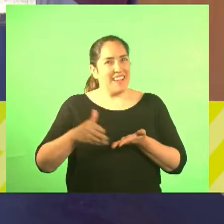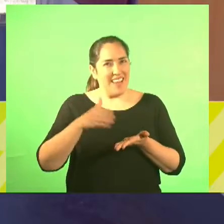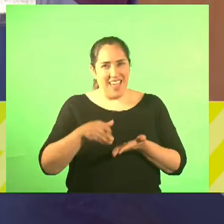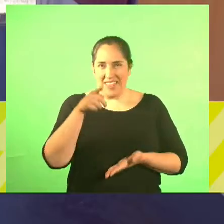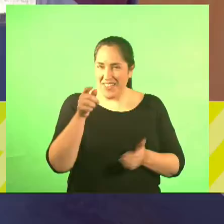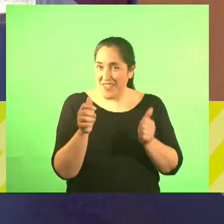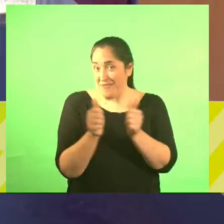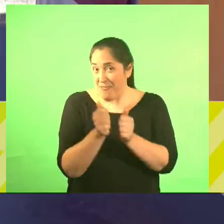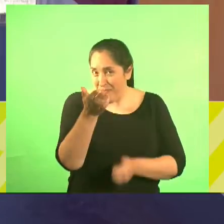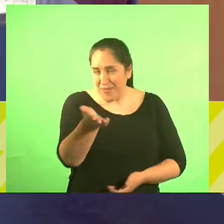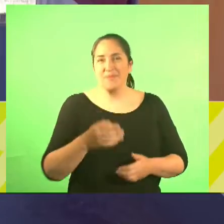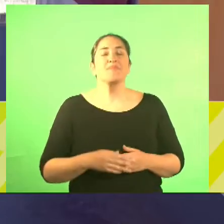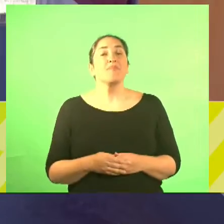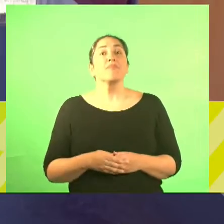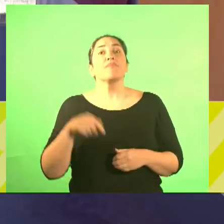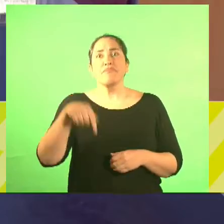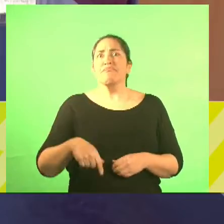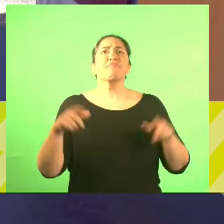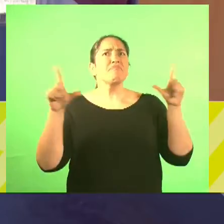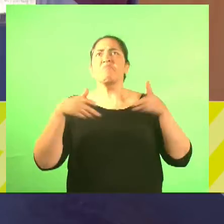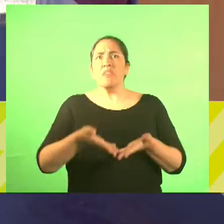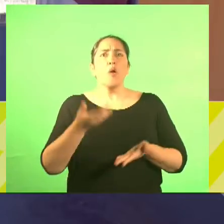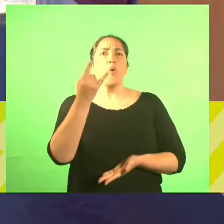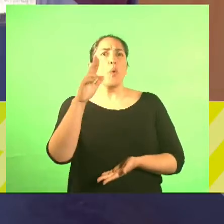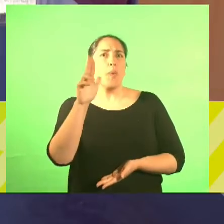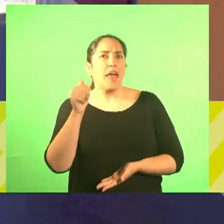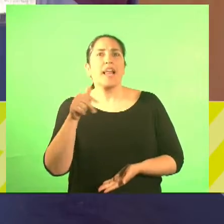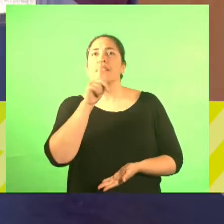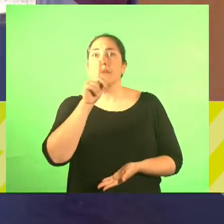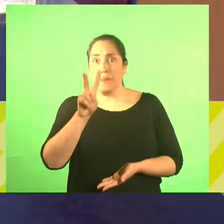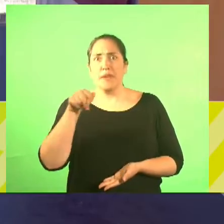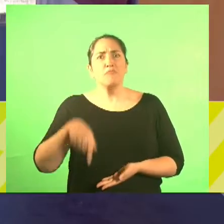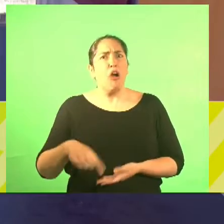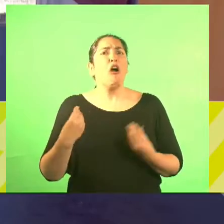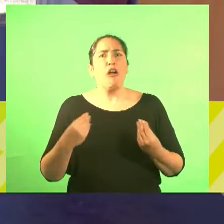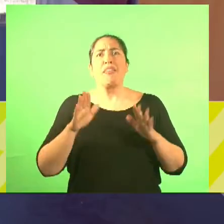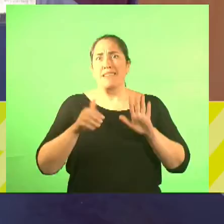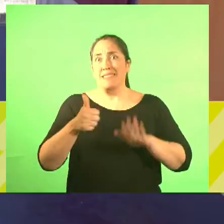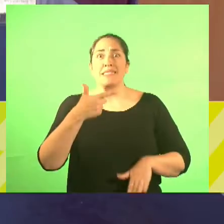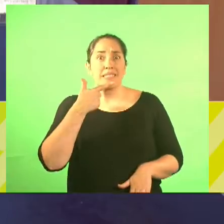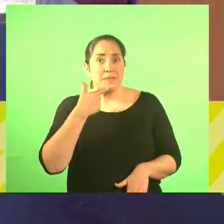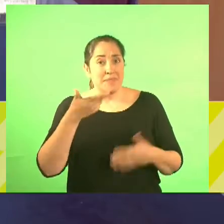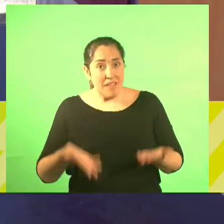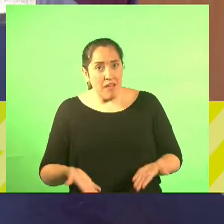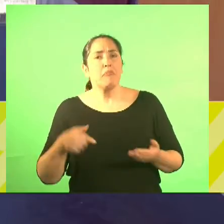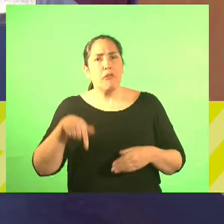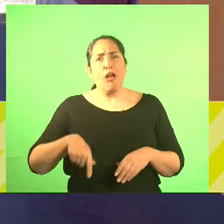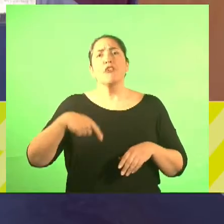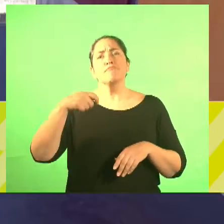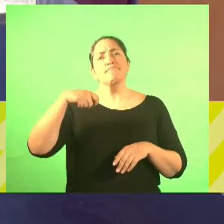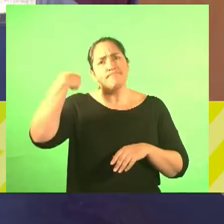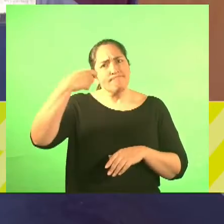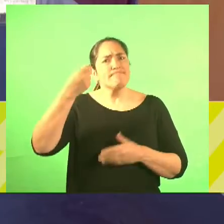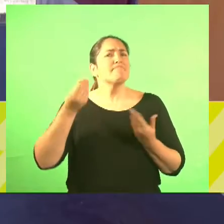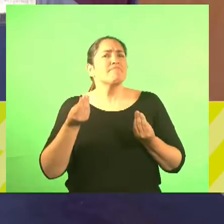los estudios de Urbana TV. Hoy es 16 de septiembre, estamos grabando en este día y por eso queremos dedicarle